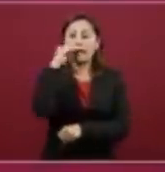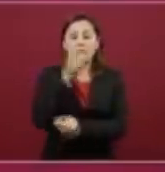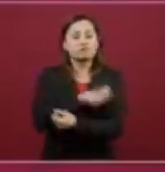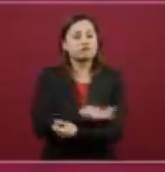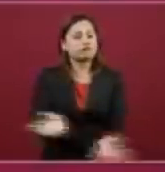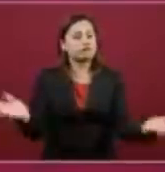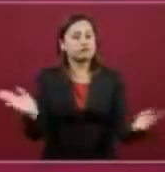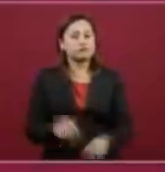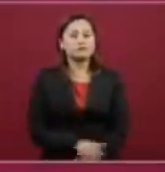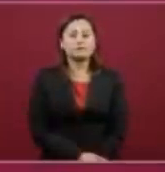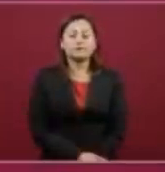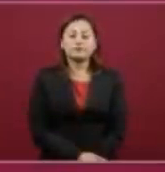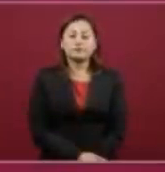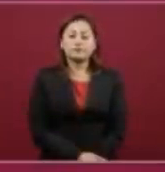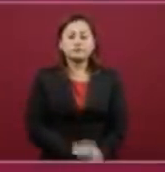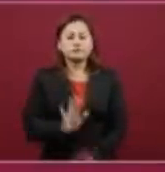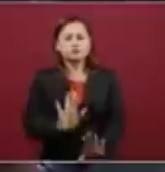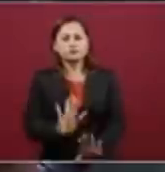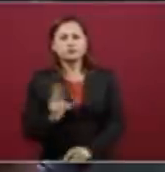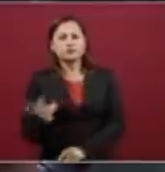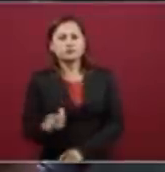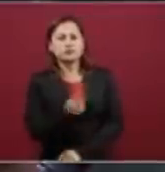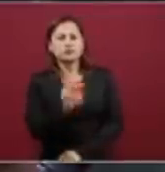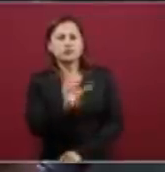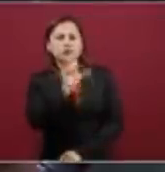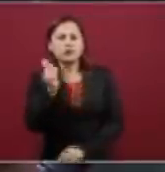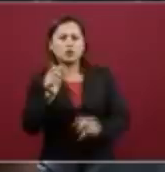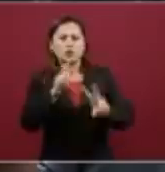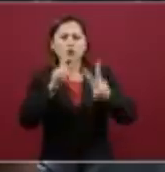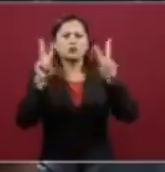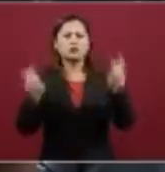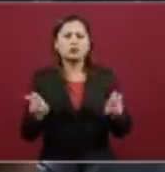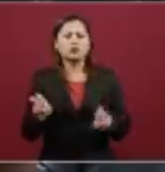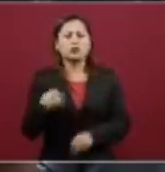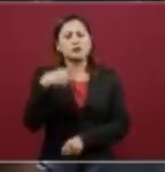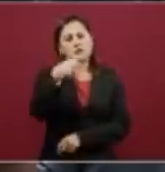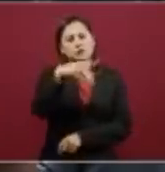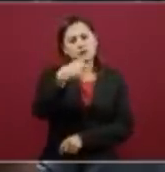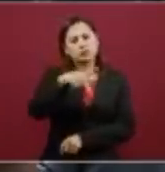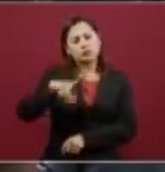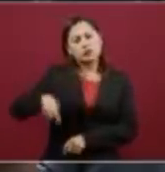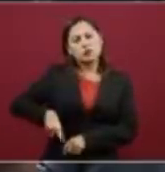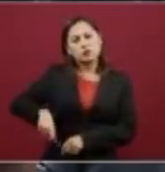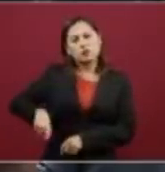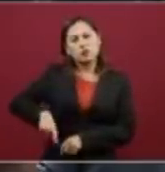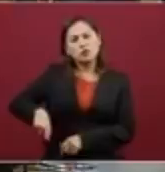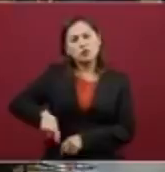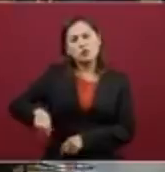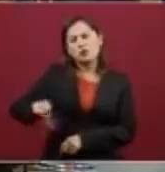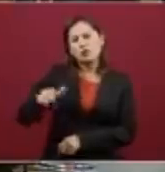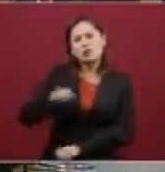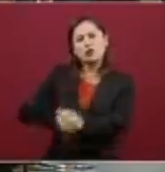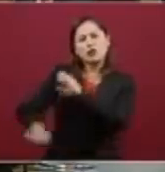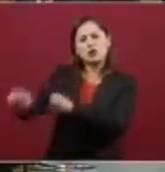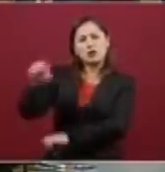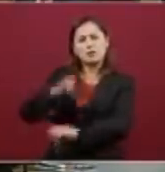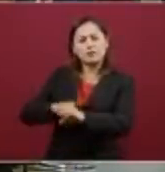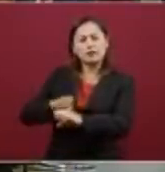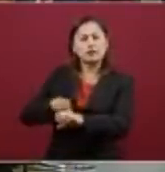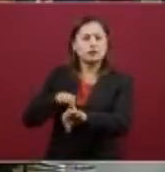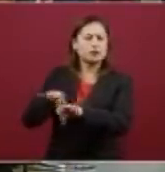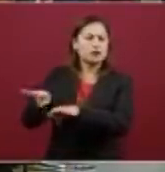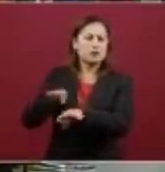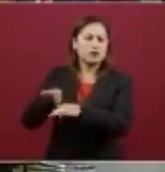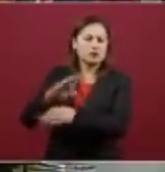otro tema, presidente, ¿cuál es su compromiso de su gobierno con las empresas outsourcing, como usted sabe y